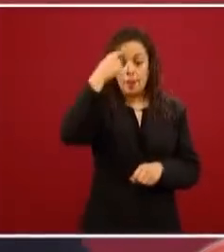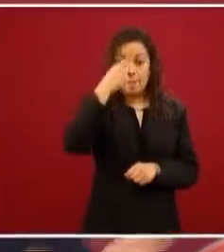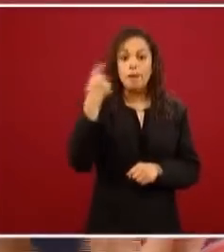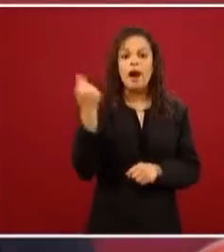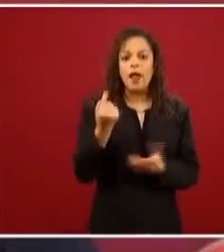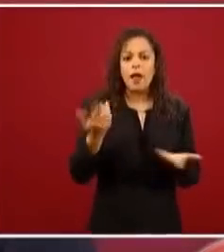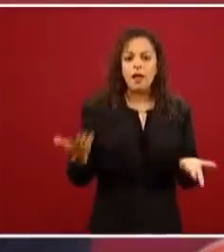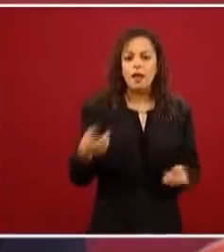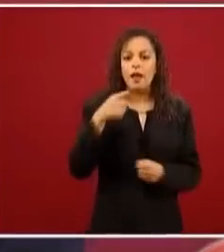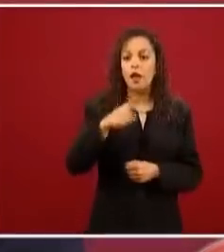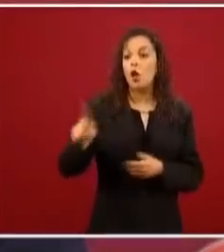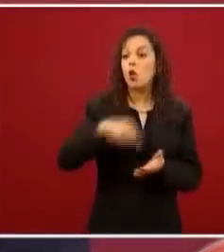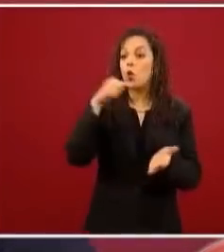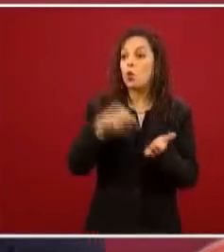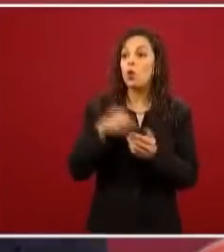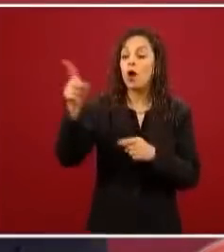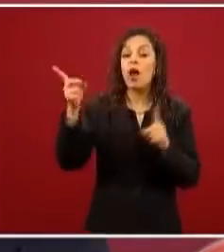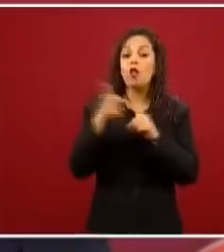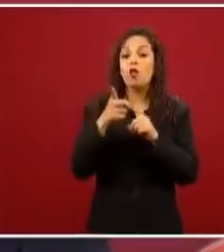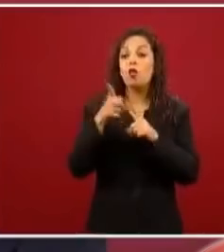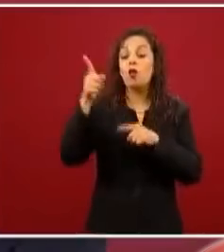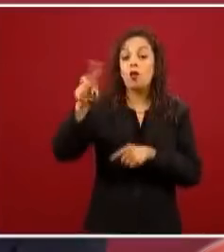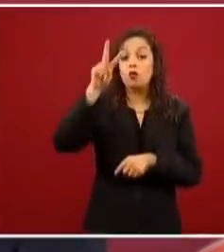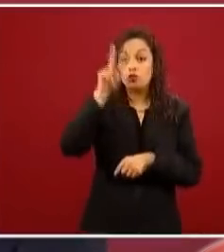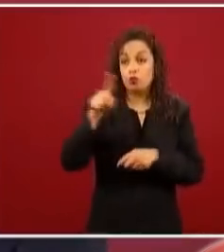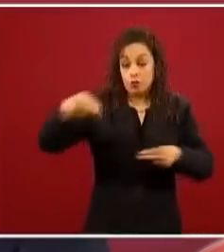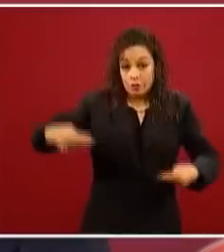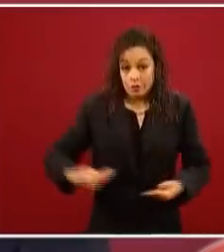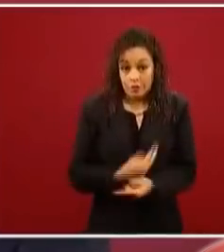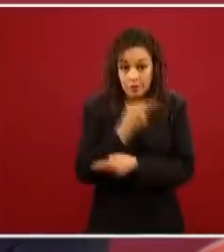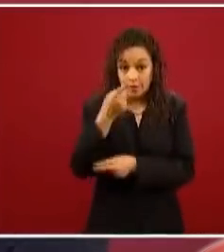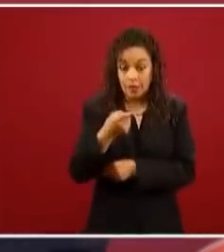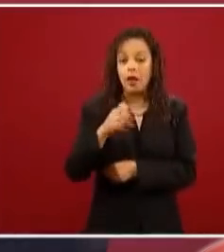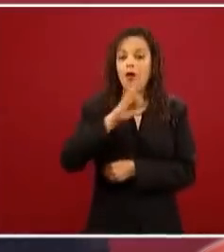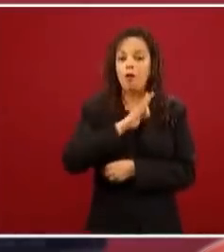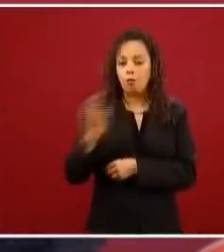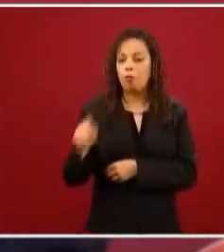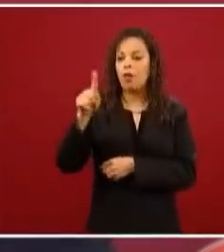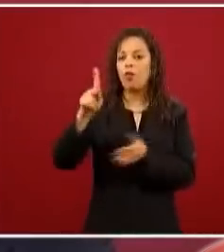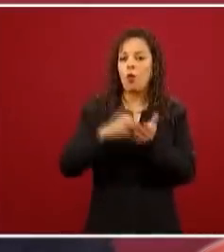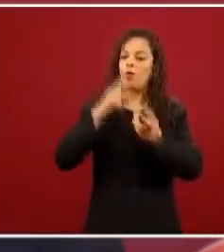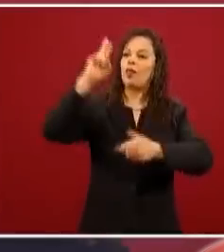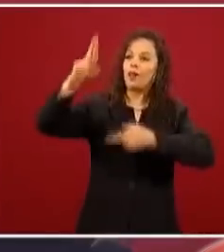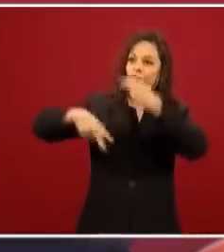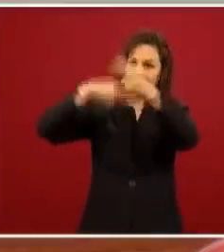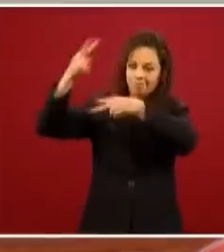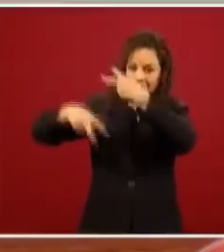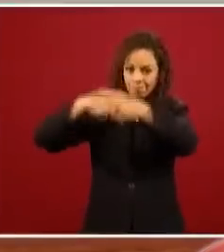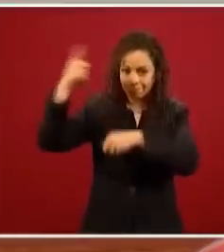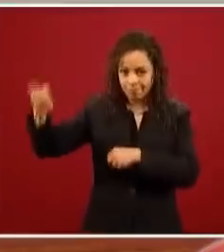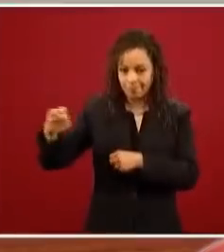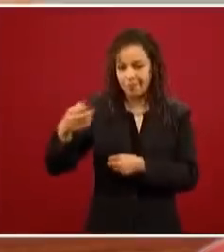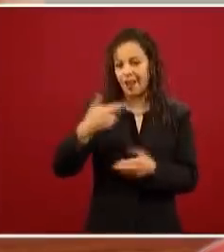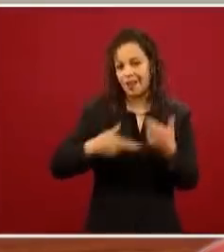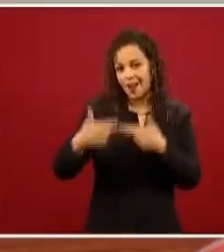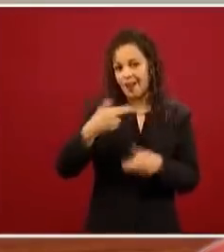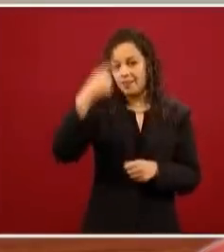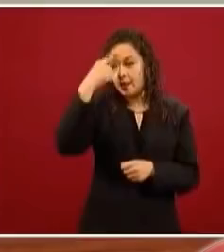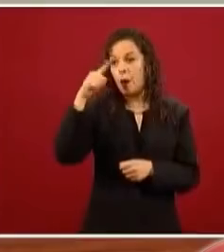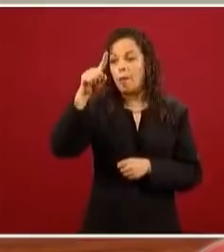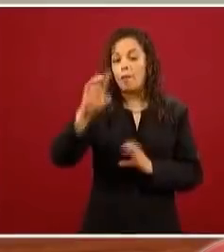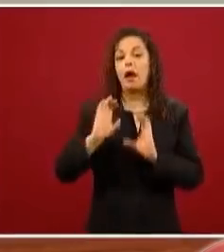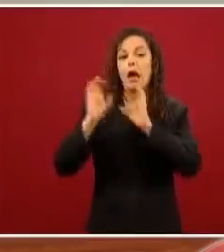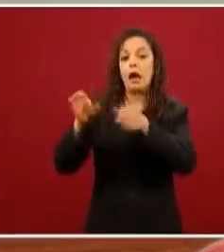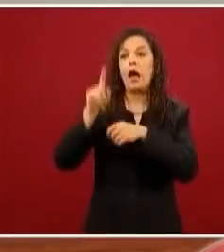donde salieron, su lugar de origen y puedan servir ahí. Solo una aclaración, en el caso de San Luis Río Colorado, eso se atiende en